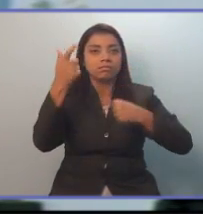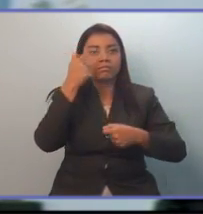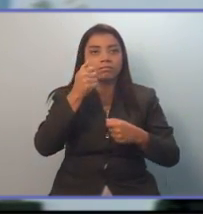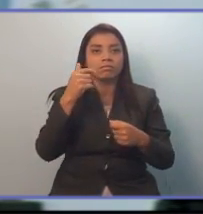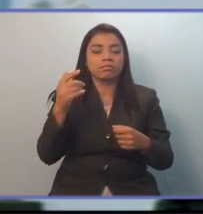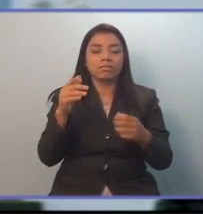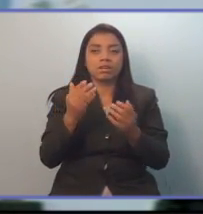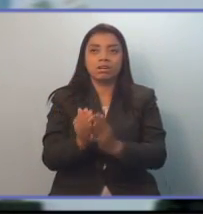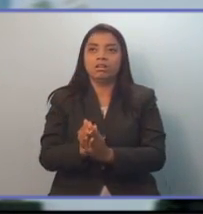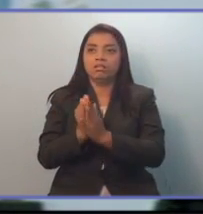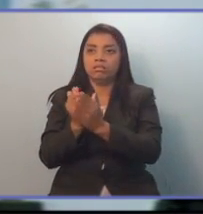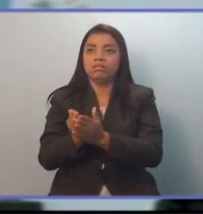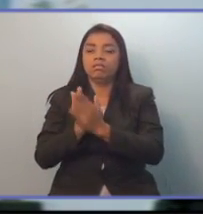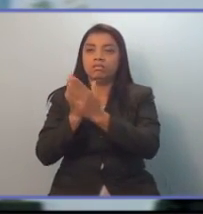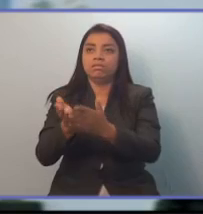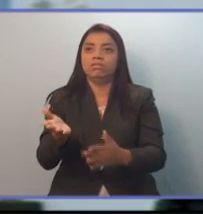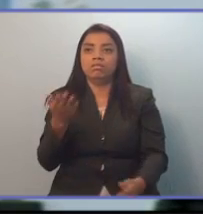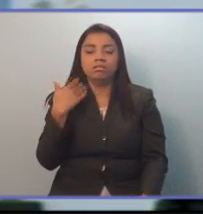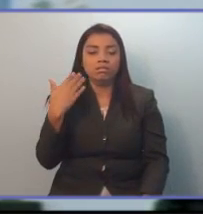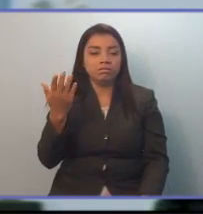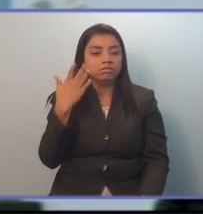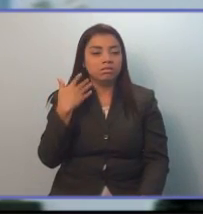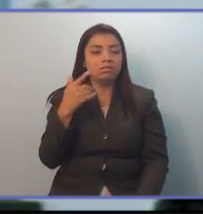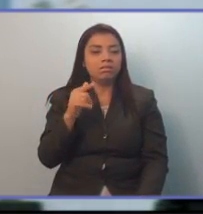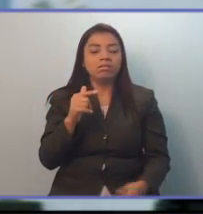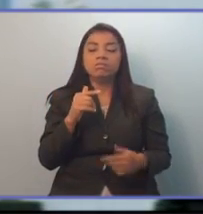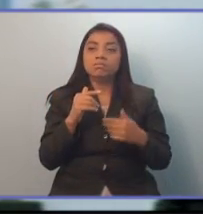Miguel, que son los que más